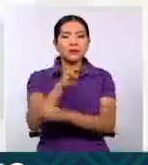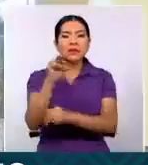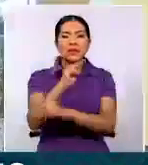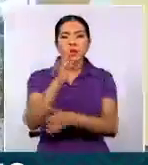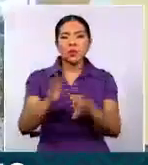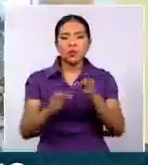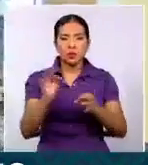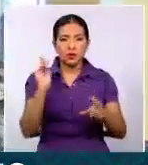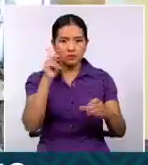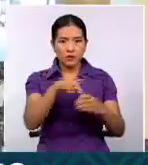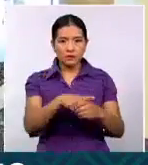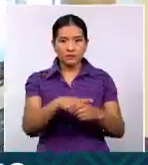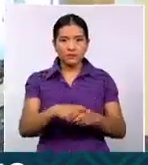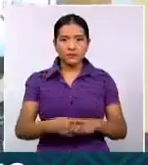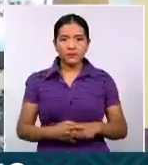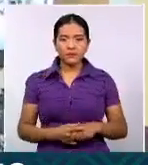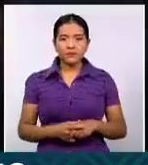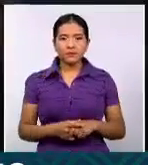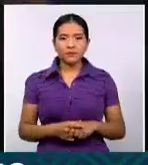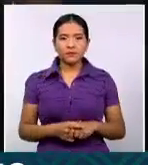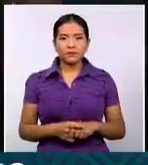misma.